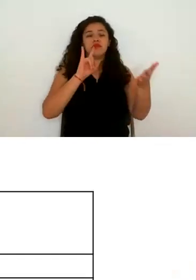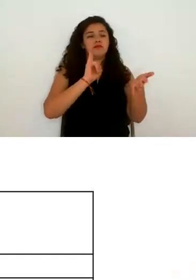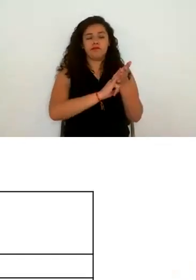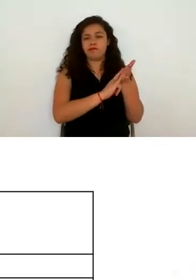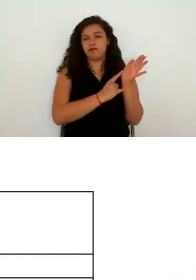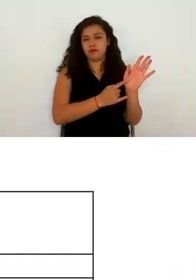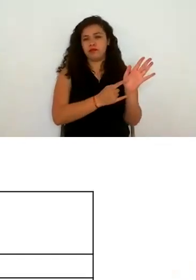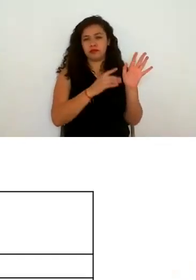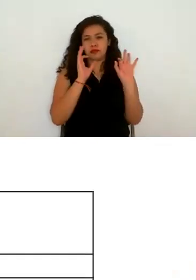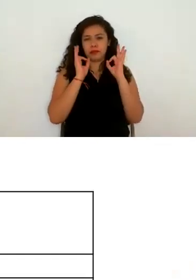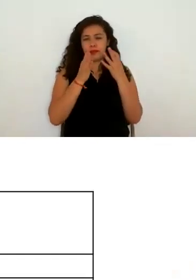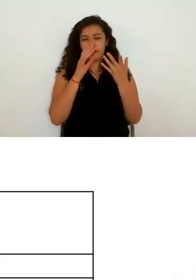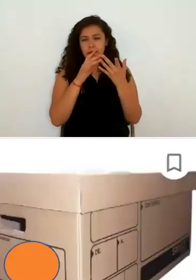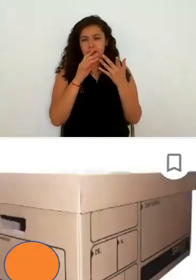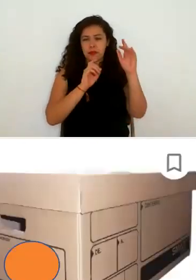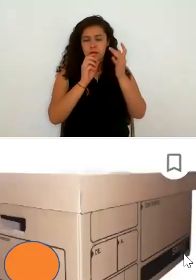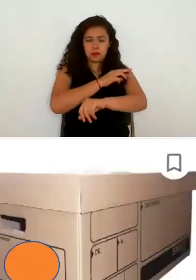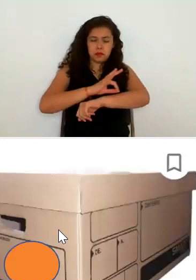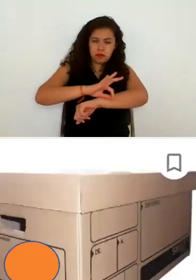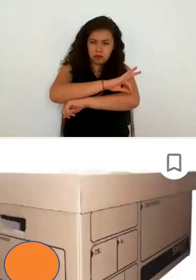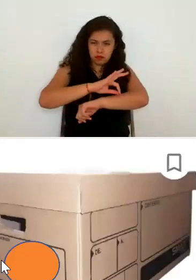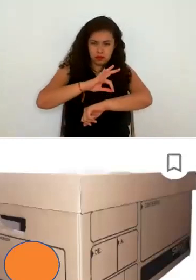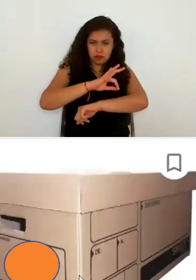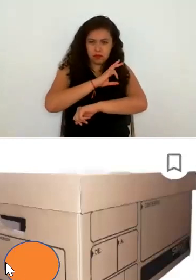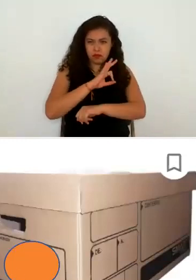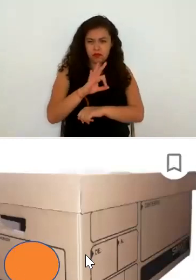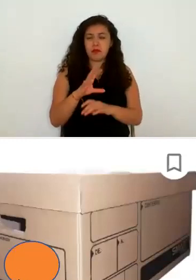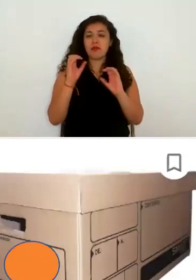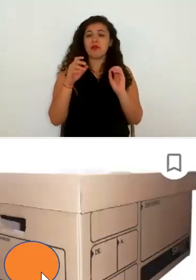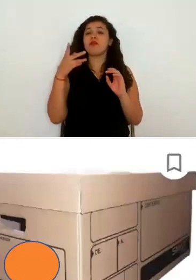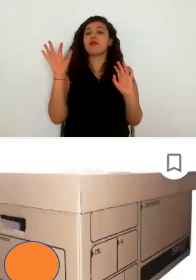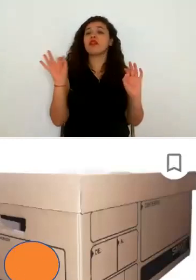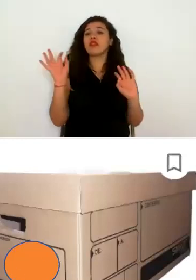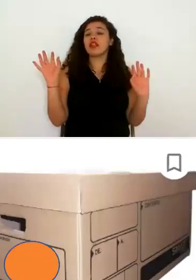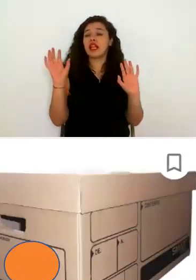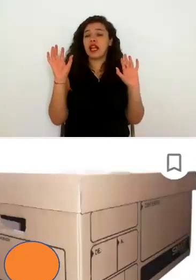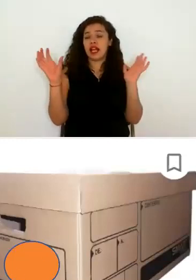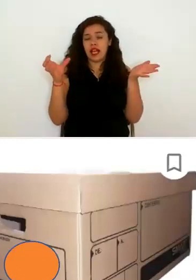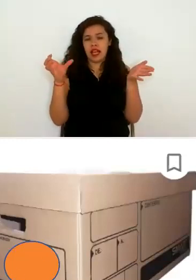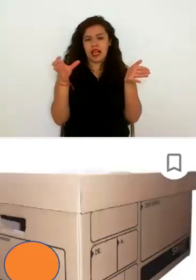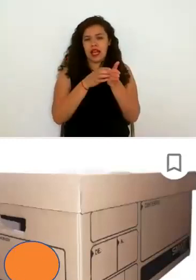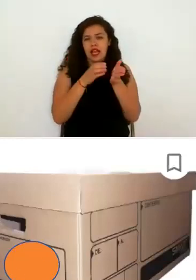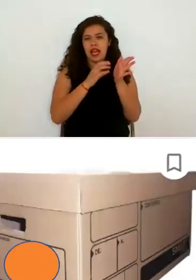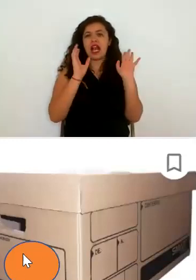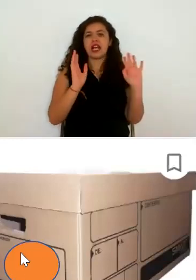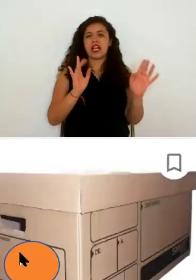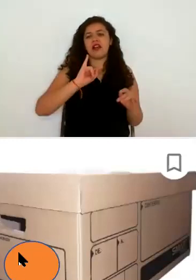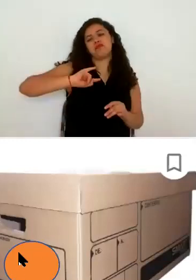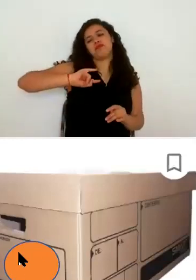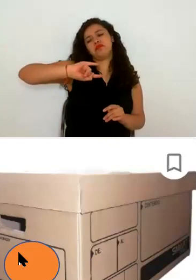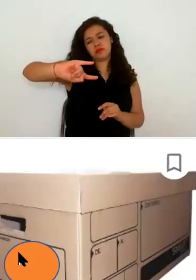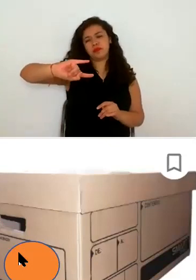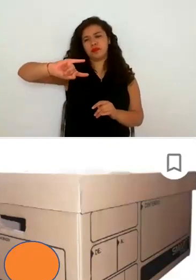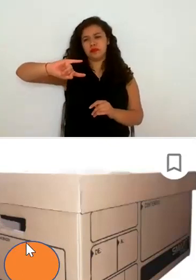formato de etiqueta ustedes lo pueden diseñar o en su caso, la caja ya trae una etiqueta precargada o ya